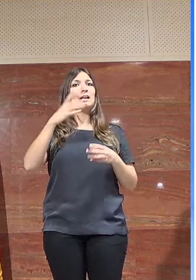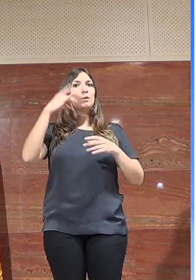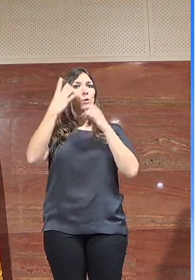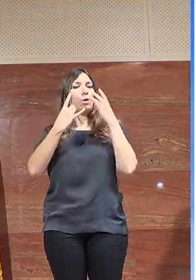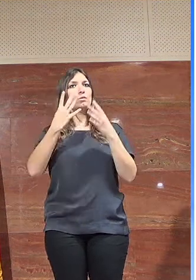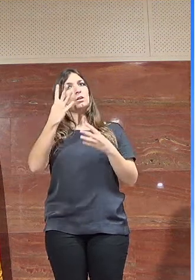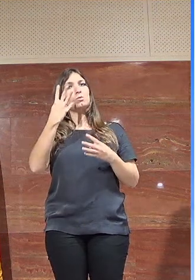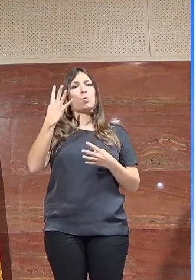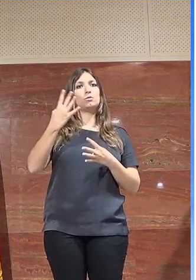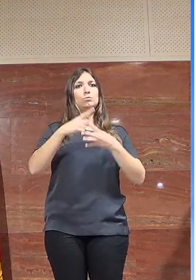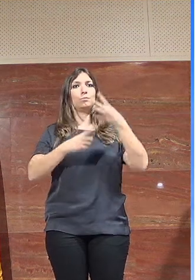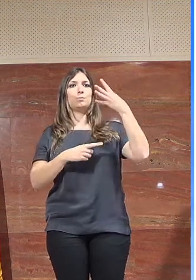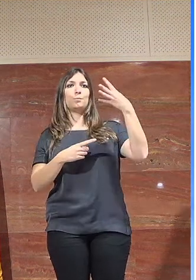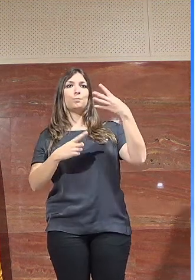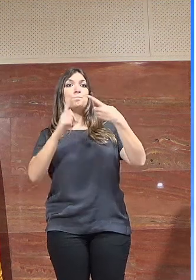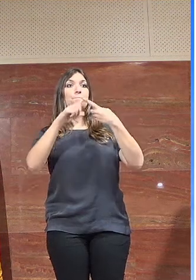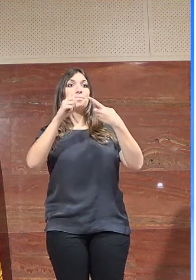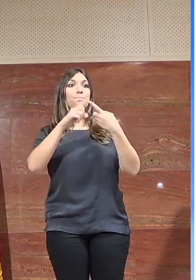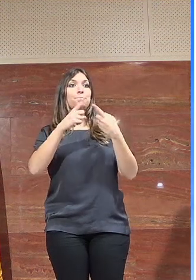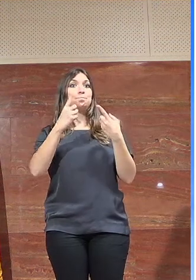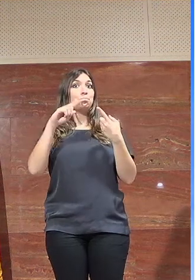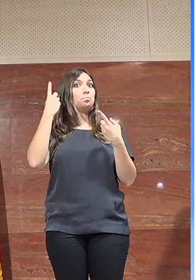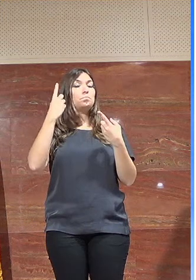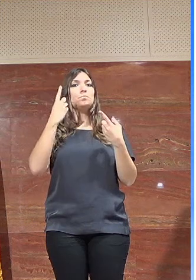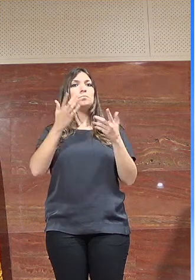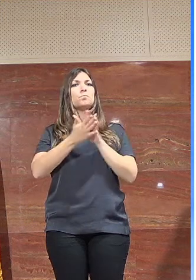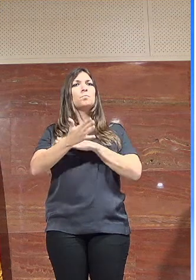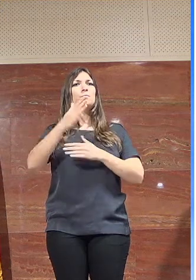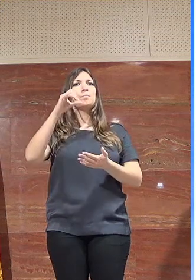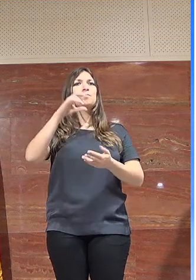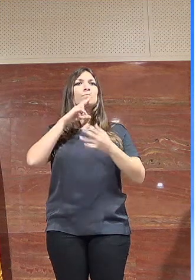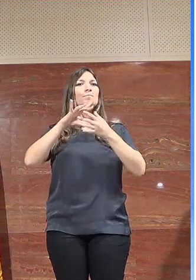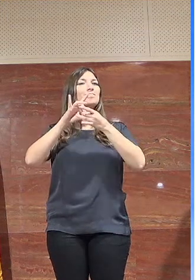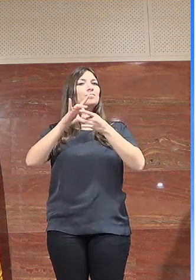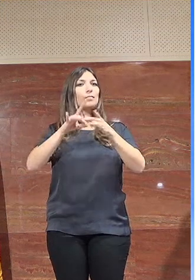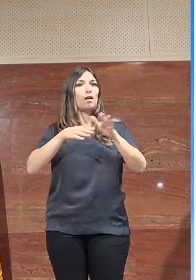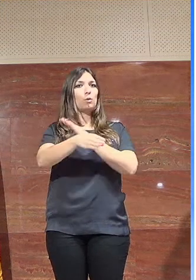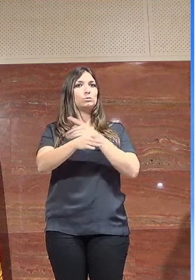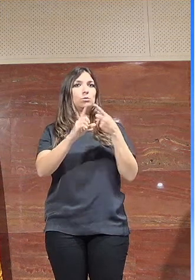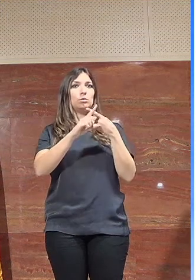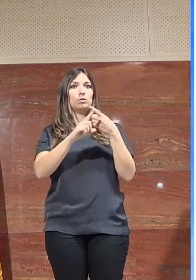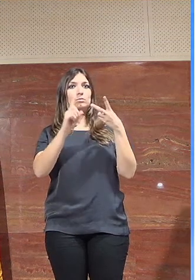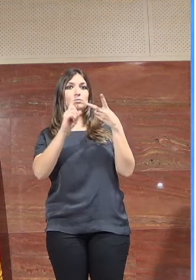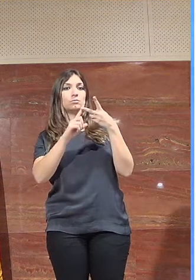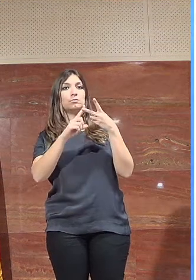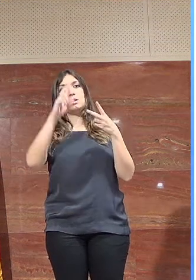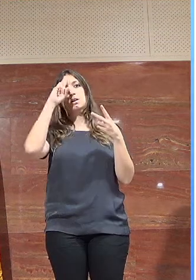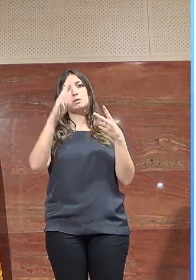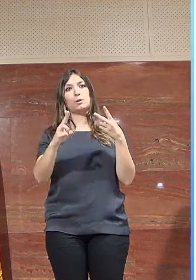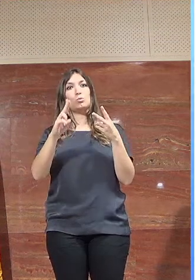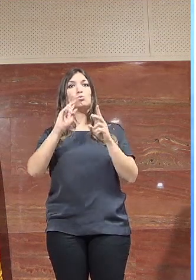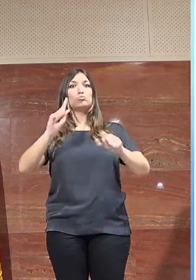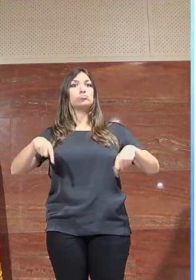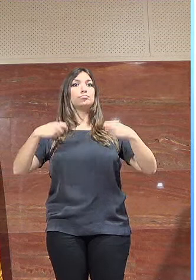4 ideas. La primera y en primera posición, a ciudad accesible. En segundo lugar, respetuosa con el